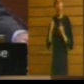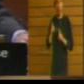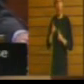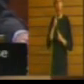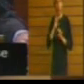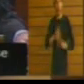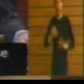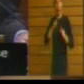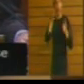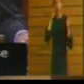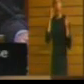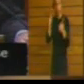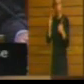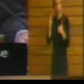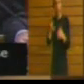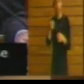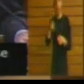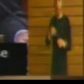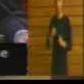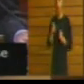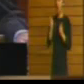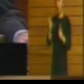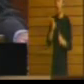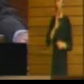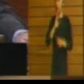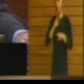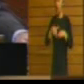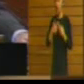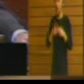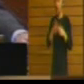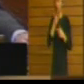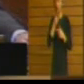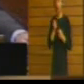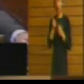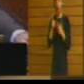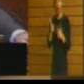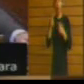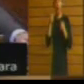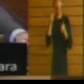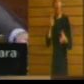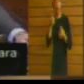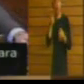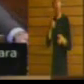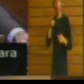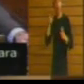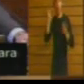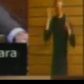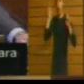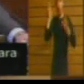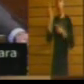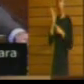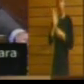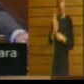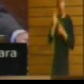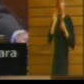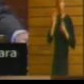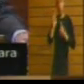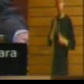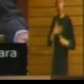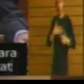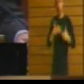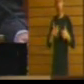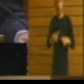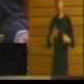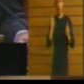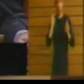navarro, y, cómo no, también para facilitar a esas mismas familias información sobre la oferta educativa que realiza el Departamento